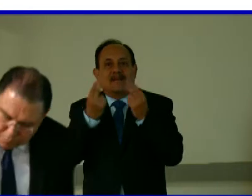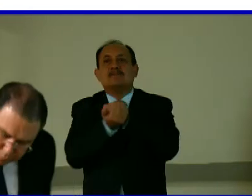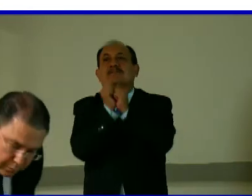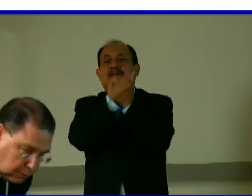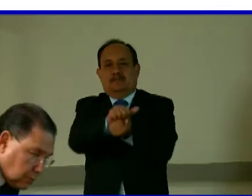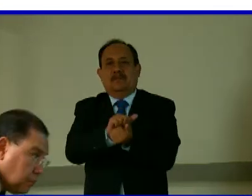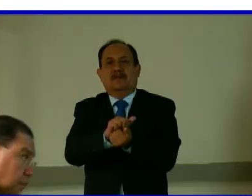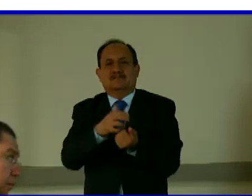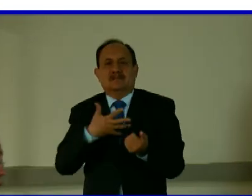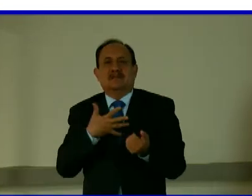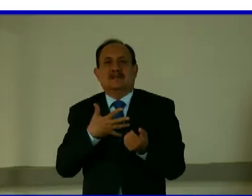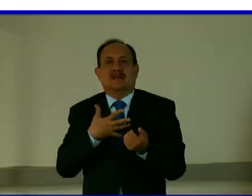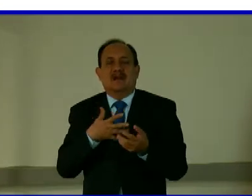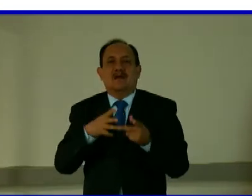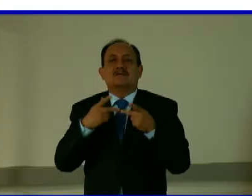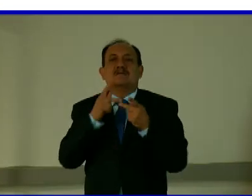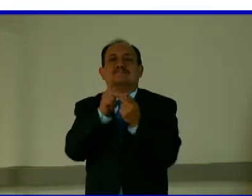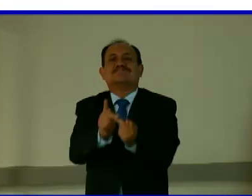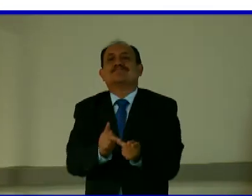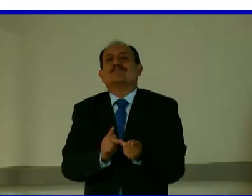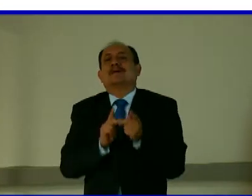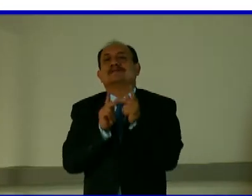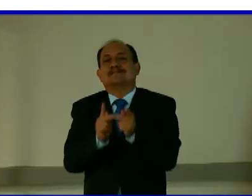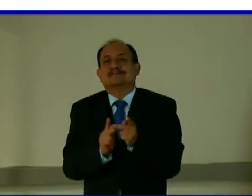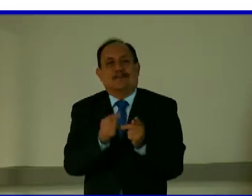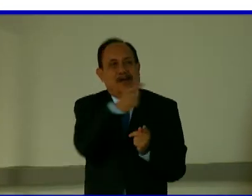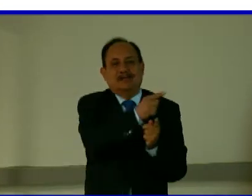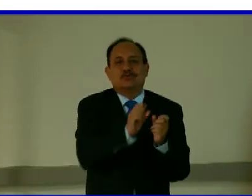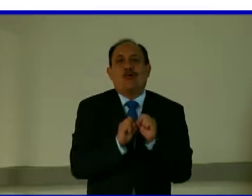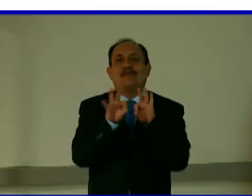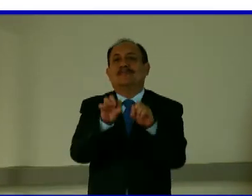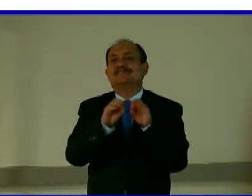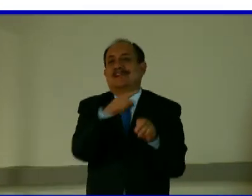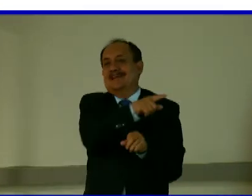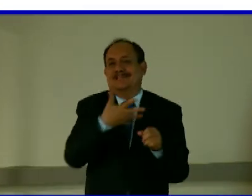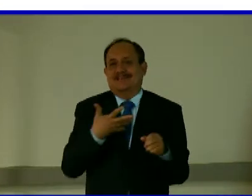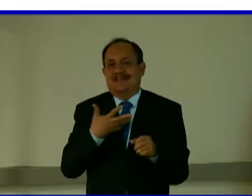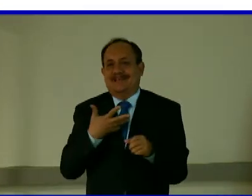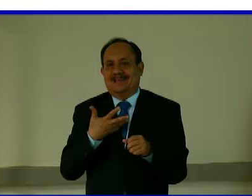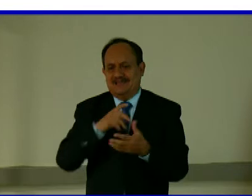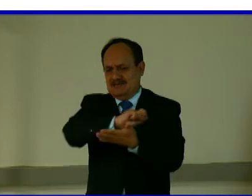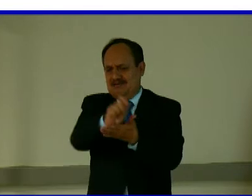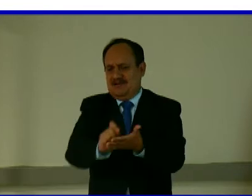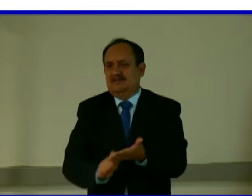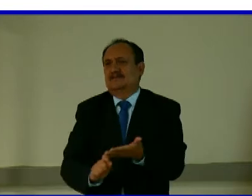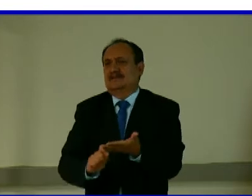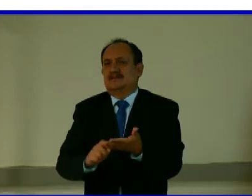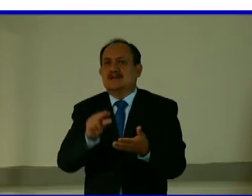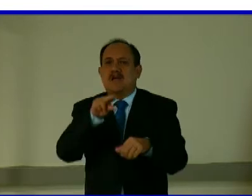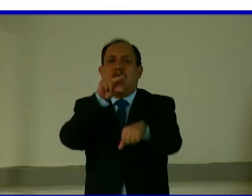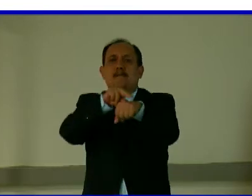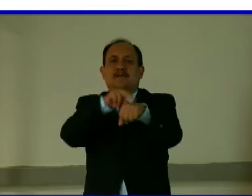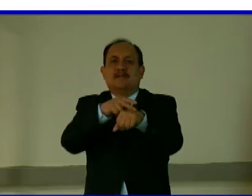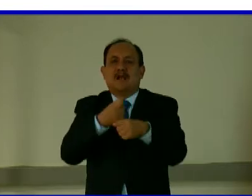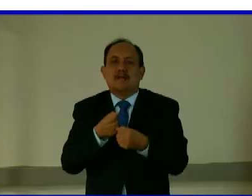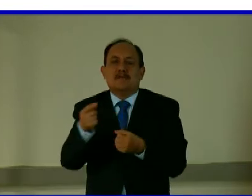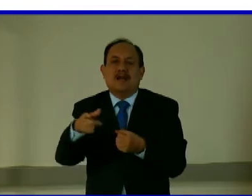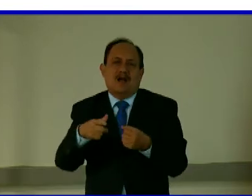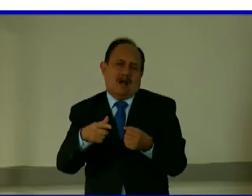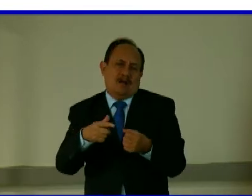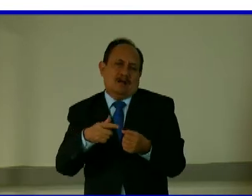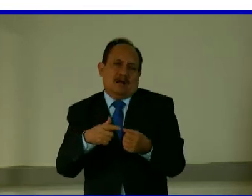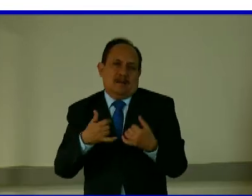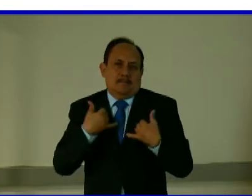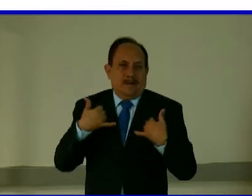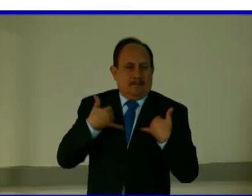y tener tolerancia. En mi oficina yo tengo que prescribir medicamentos a pacientes a quienes yo no les